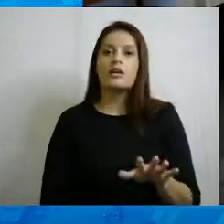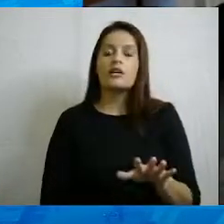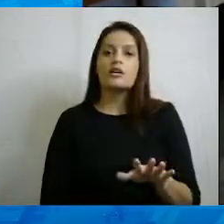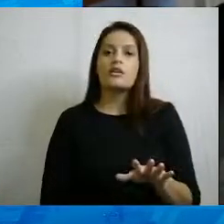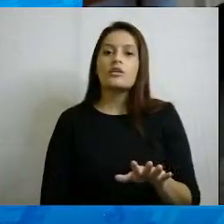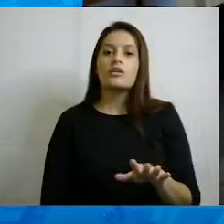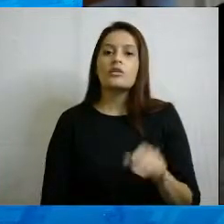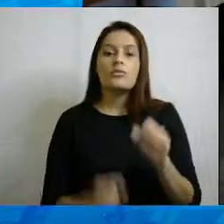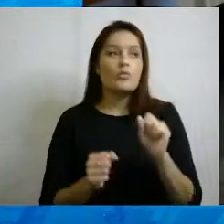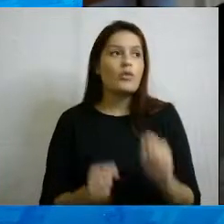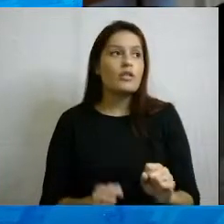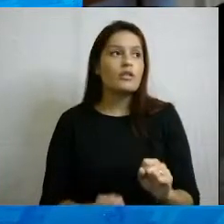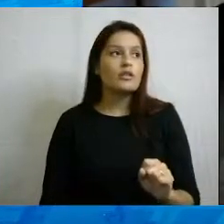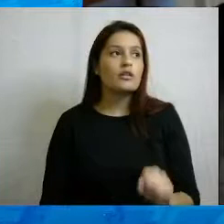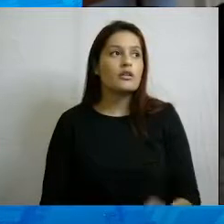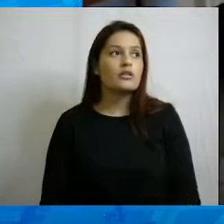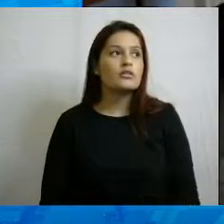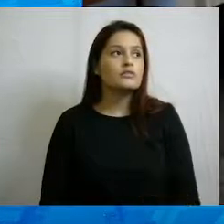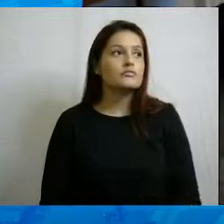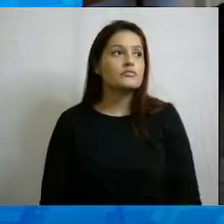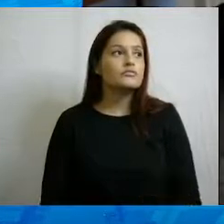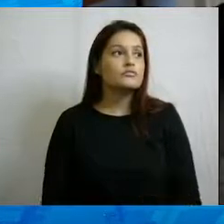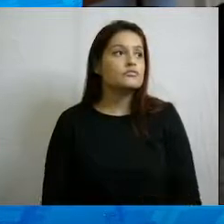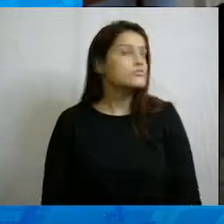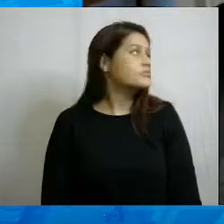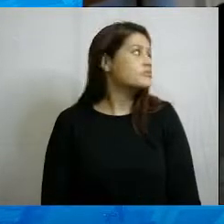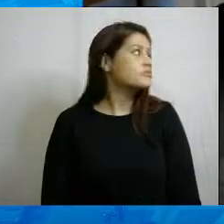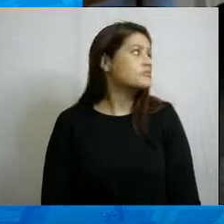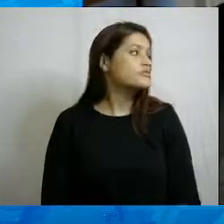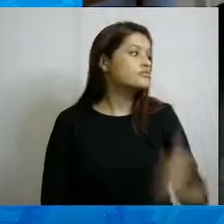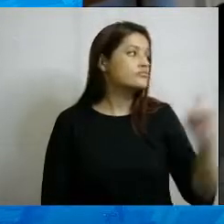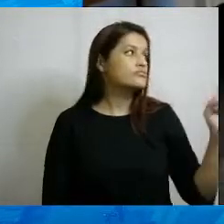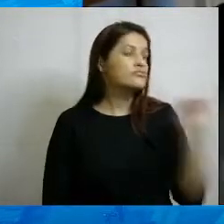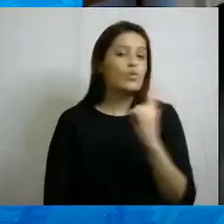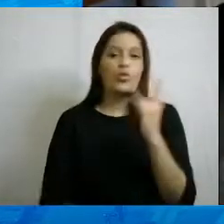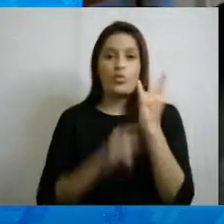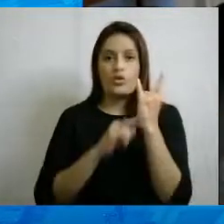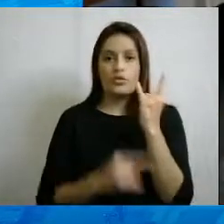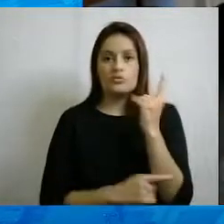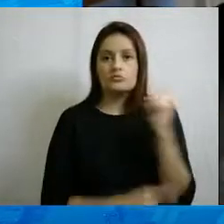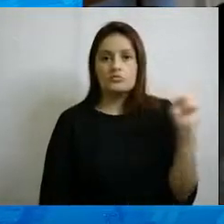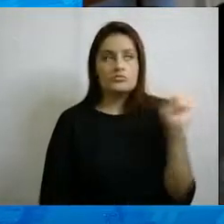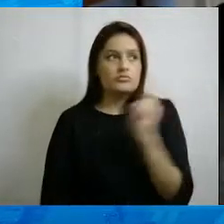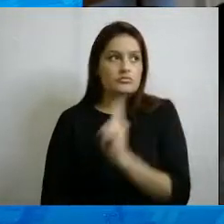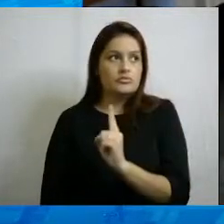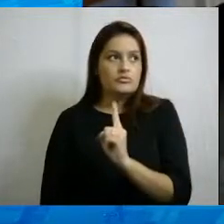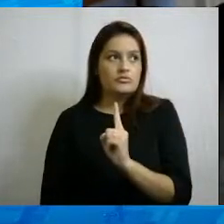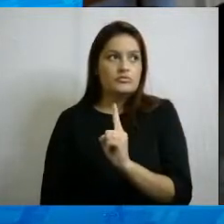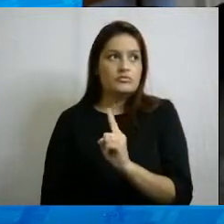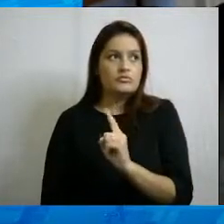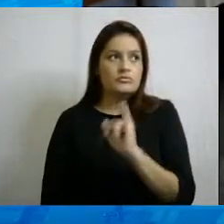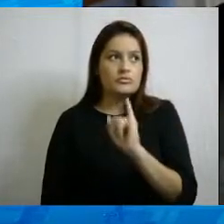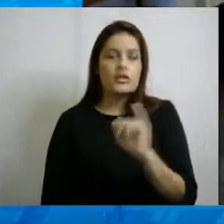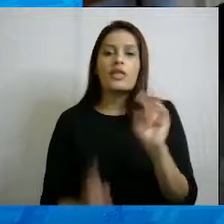pedir, por favor, que nos comente un poco sobre este punto, pero ha sido un tema que hemos revisado. Así